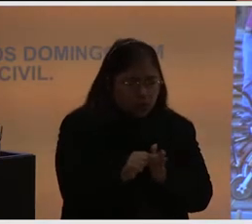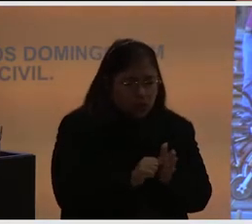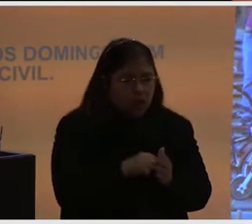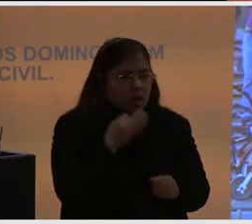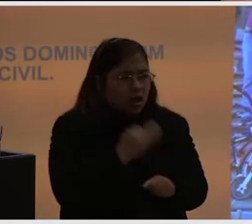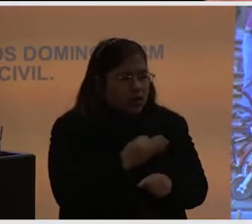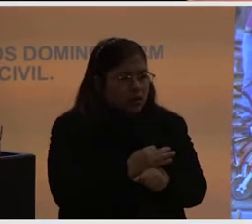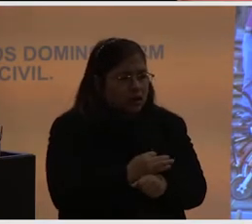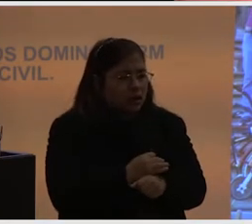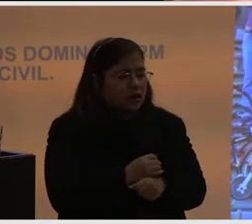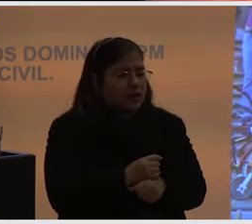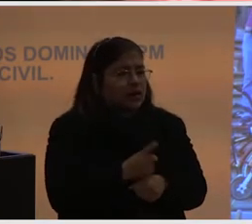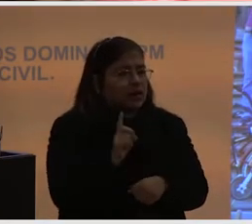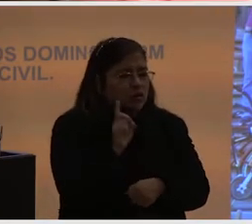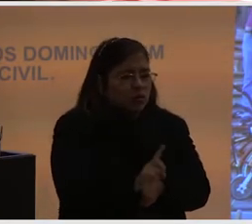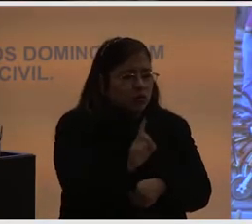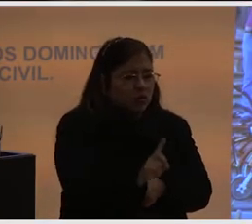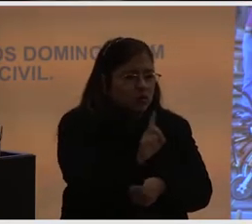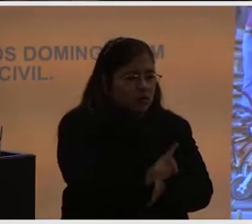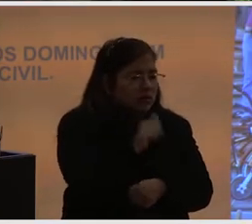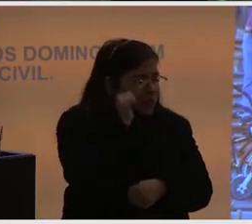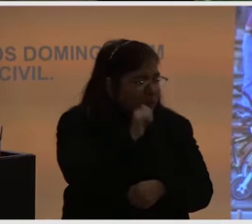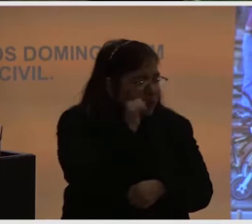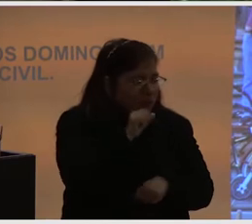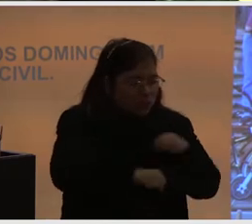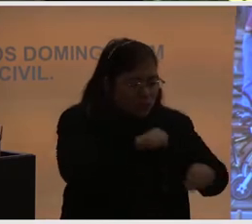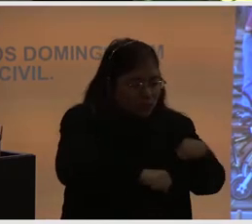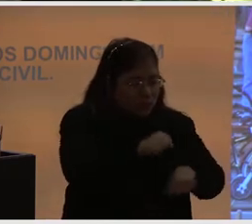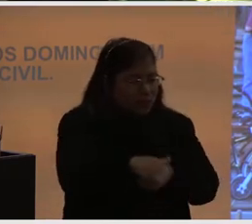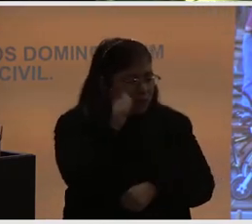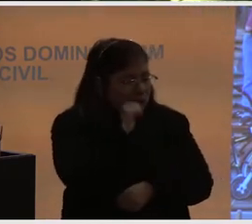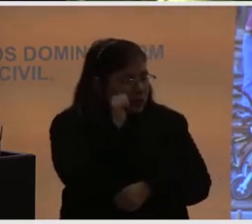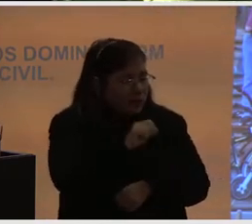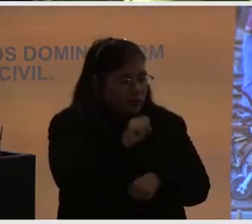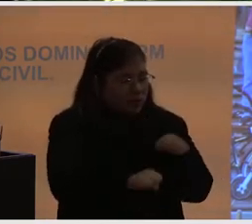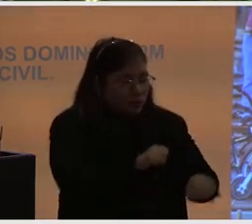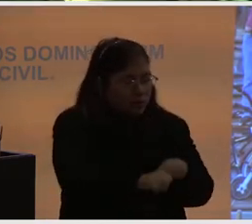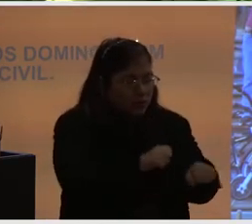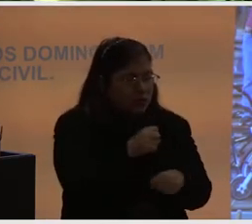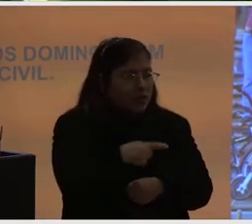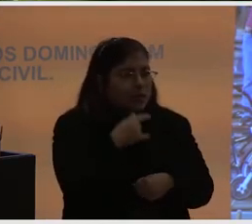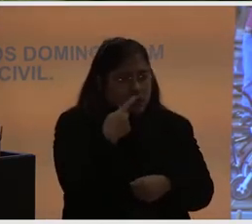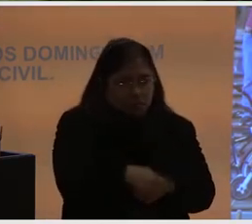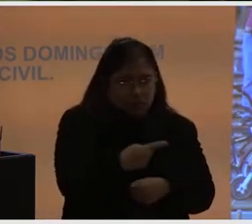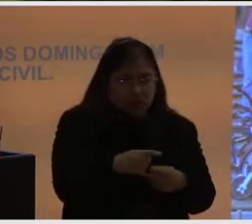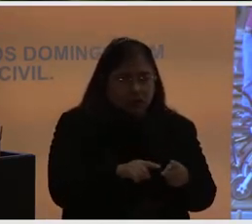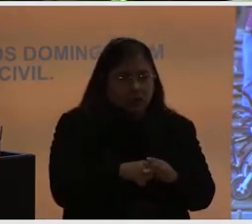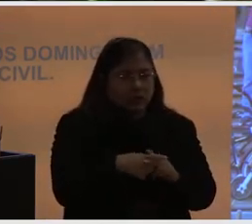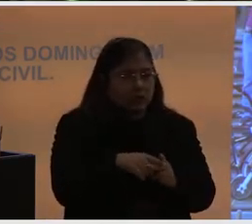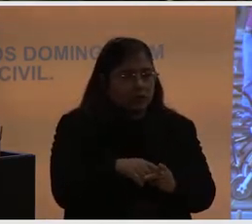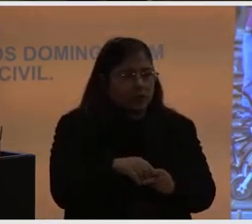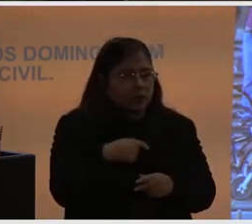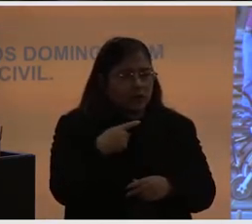actualmente las hacemos todos los domingos de hecho este domingo pues vamos a tener una de las rodadas es vamos a salir exactamente de nuestro sitio histórico que es la